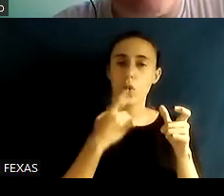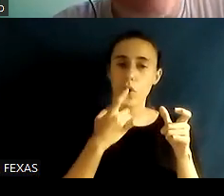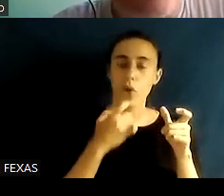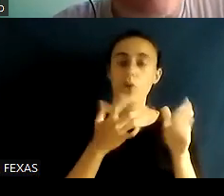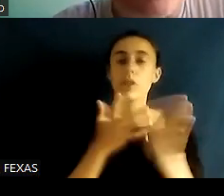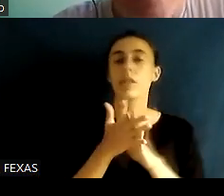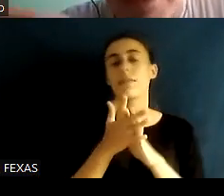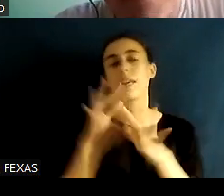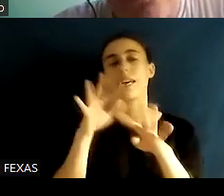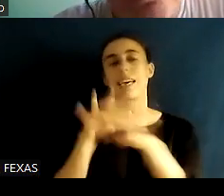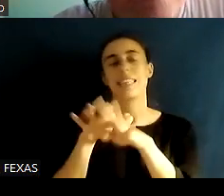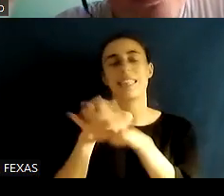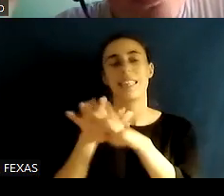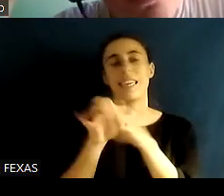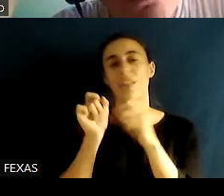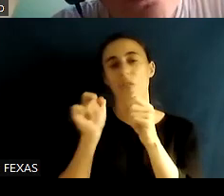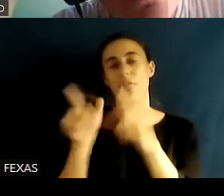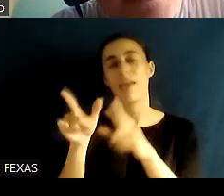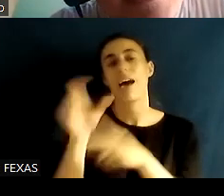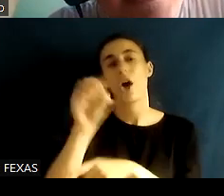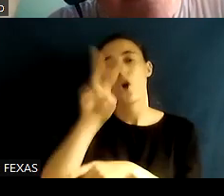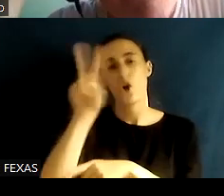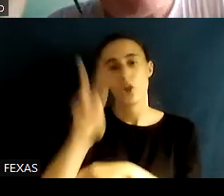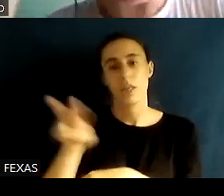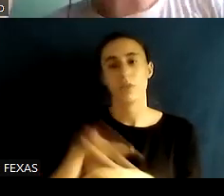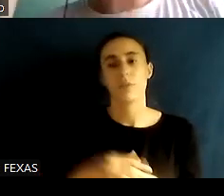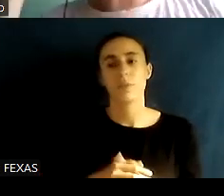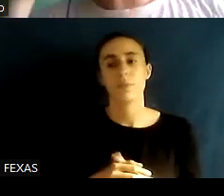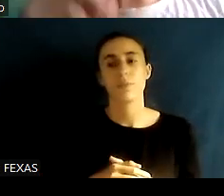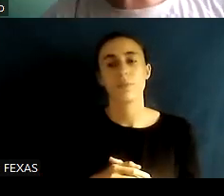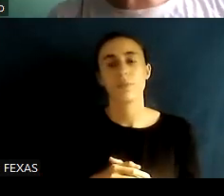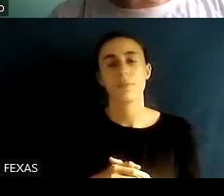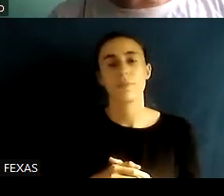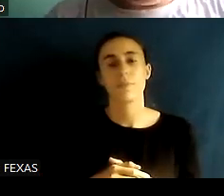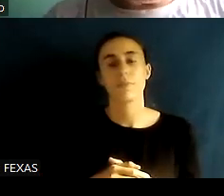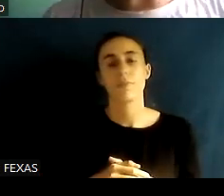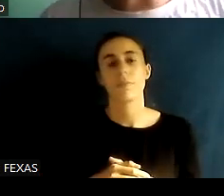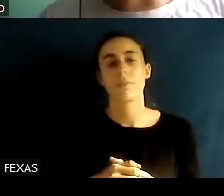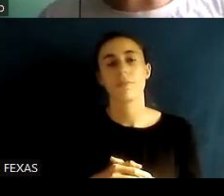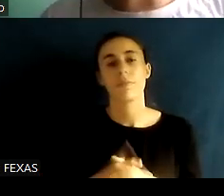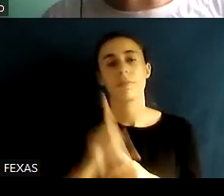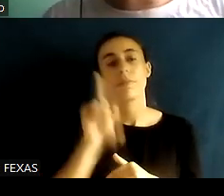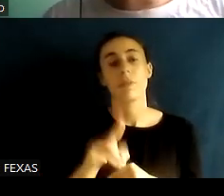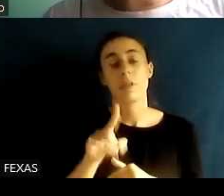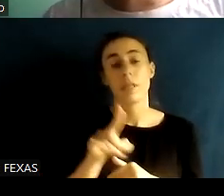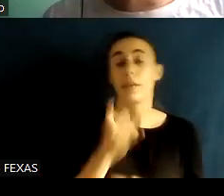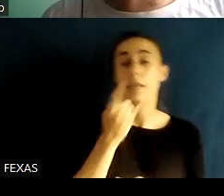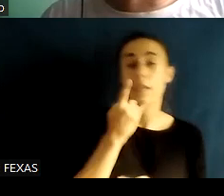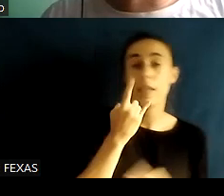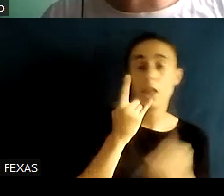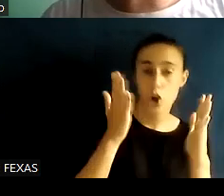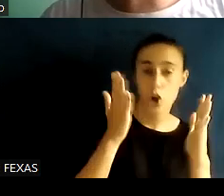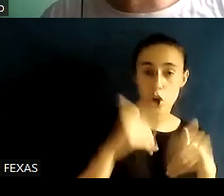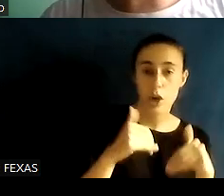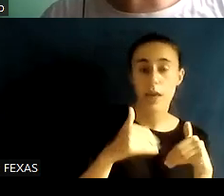a los tejidos a través de los glóbulos rojos. Y también su carencia puede comportar